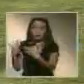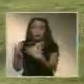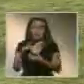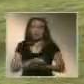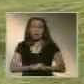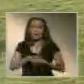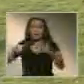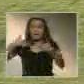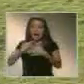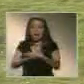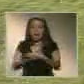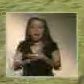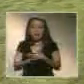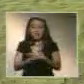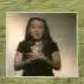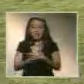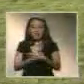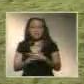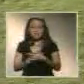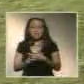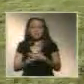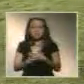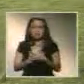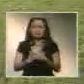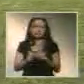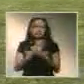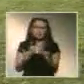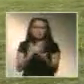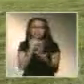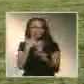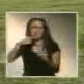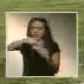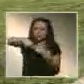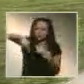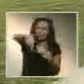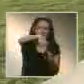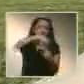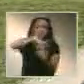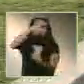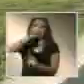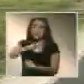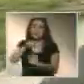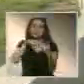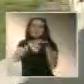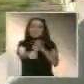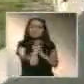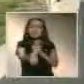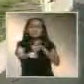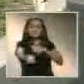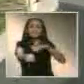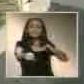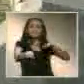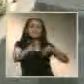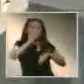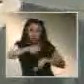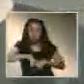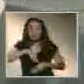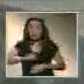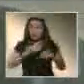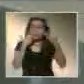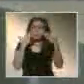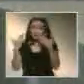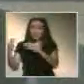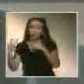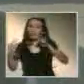el distribuidor de Altamira, también con tránsito lento y lo mismo va a suceder, que lo van a ver allí al final, con la avenida Luis